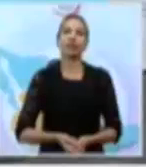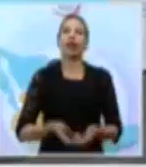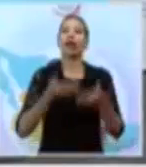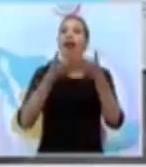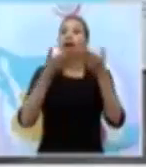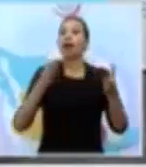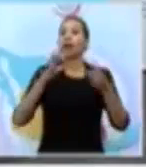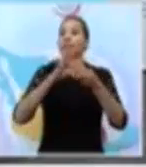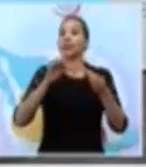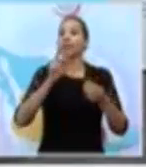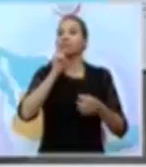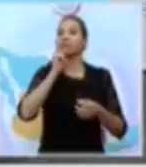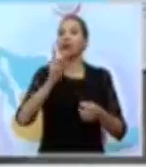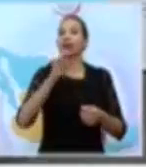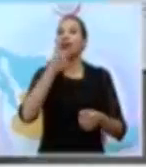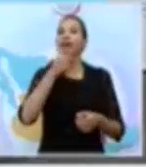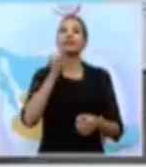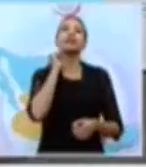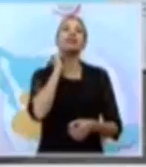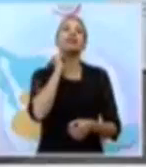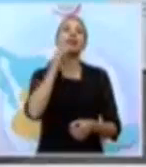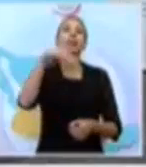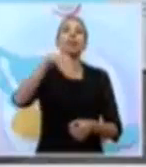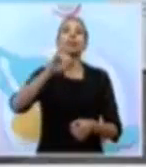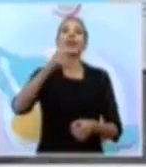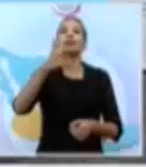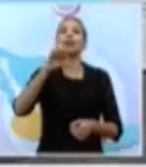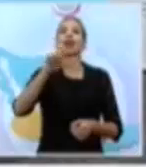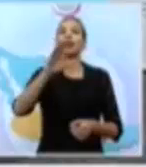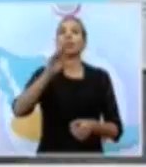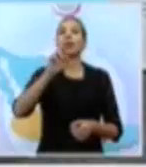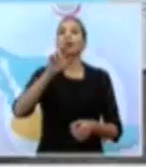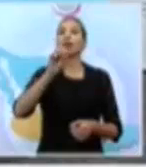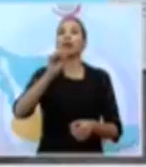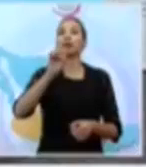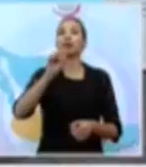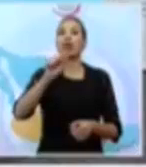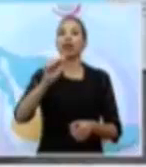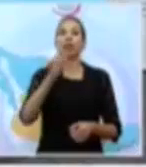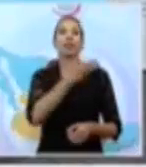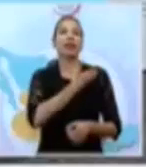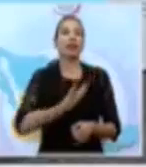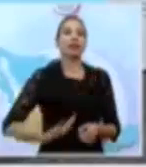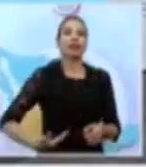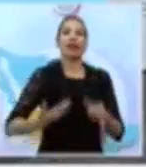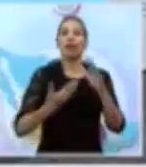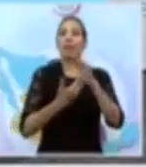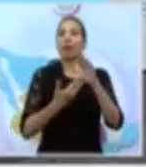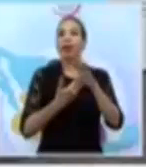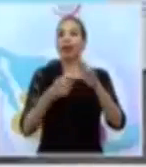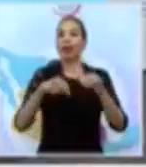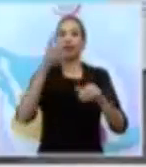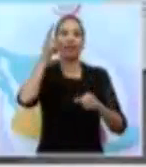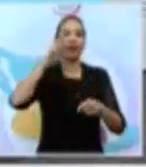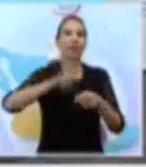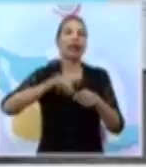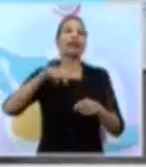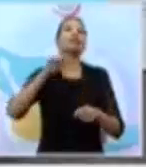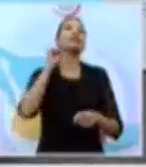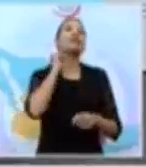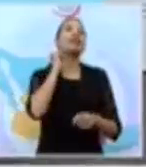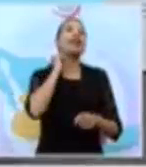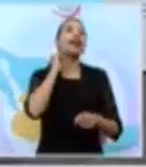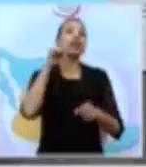Escucharemos ahora las palabras del senador Miguel Barbosa Huerta, presidente de la mesa directiva del Senado de la